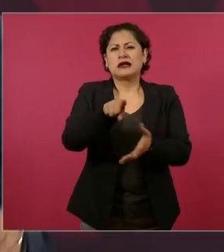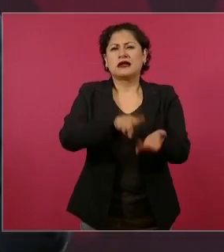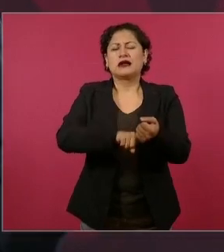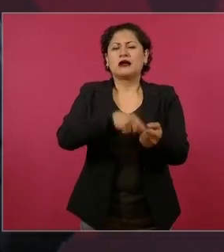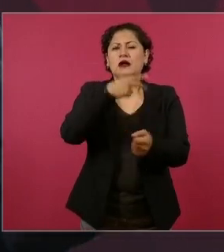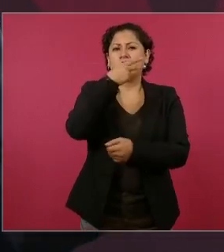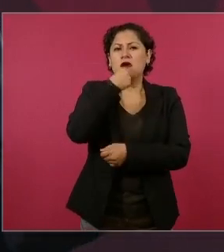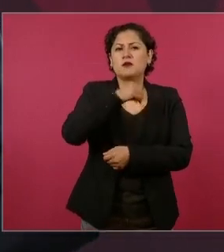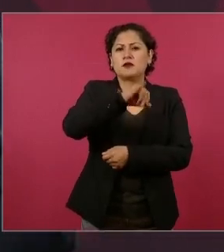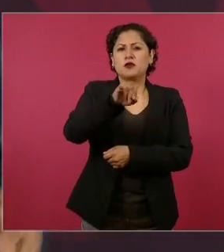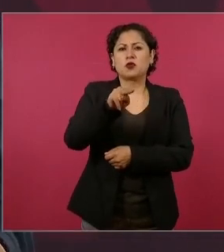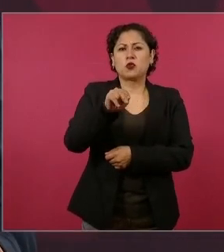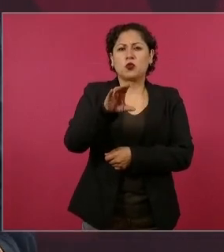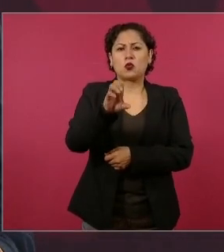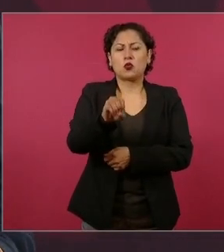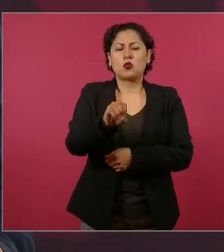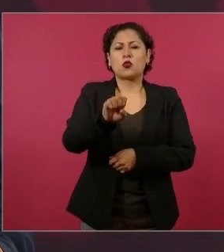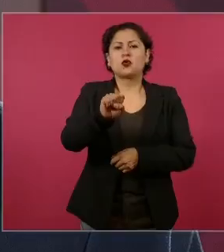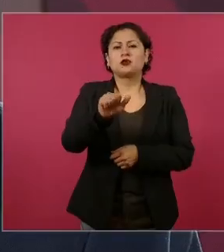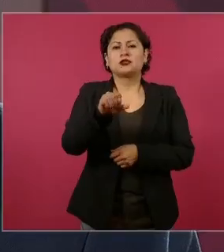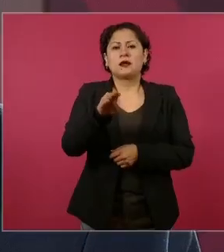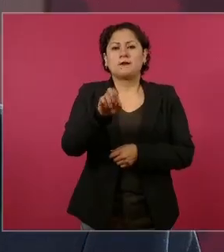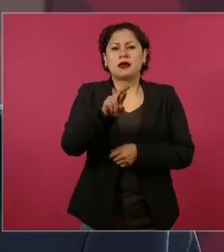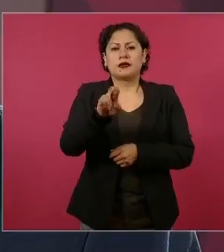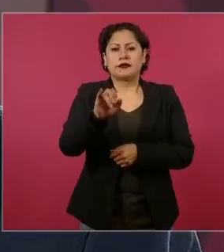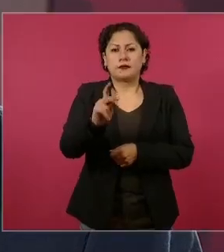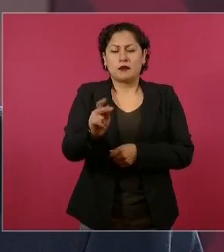el camarada Samarripa.